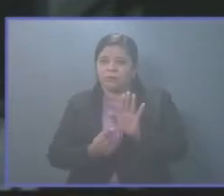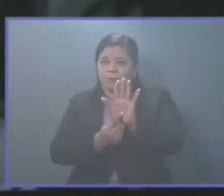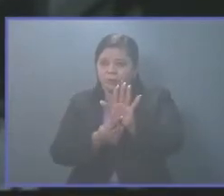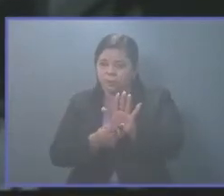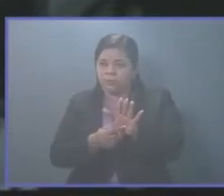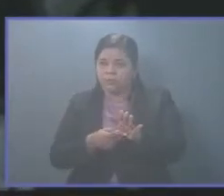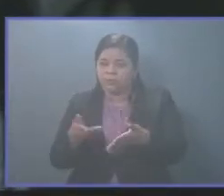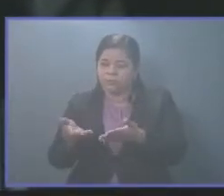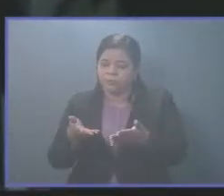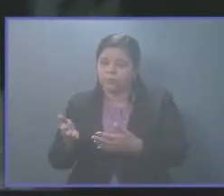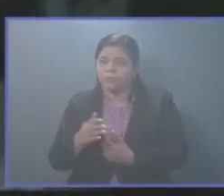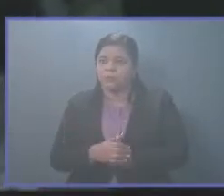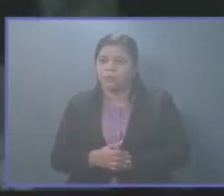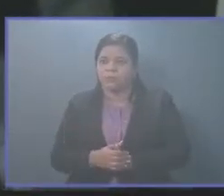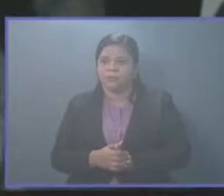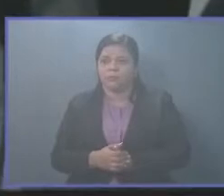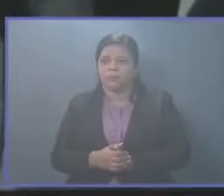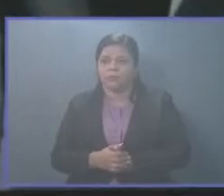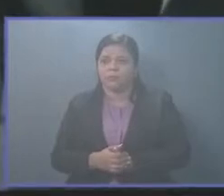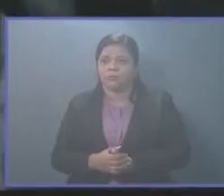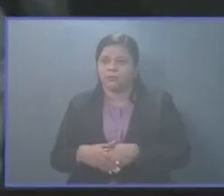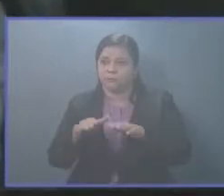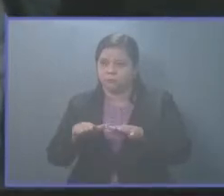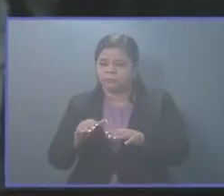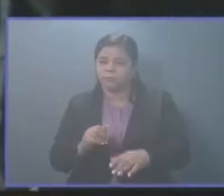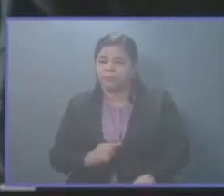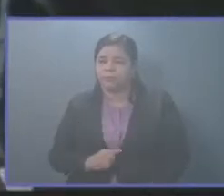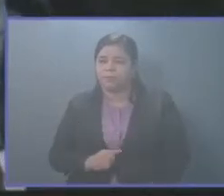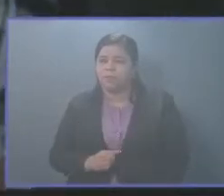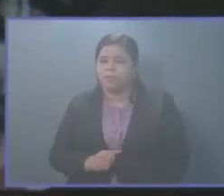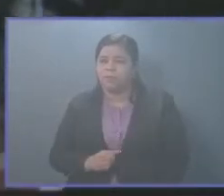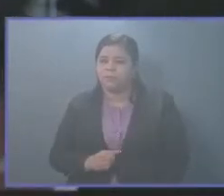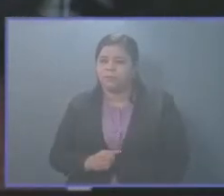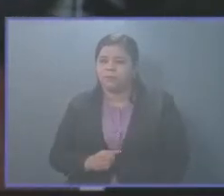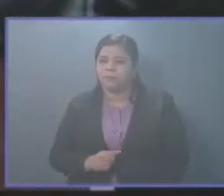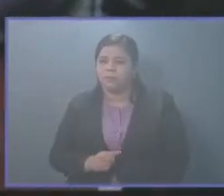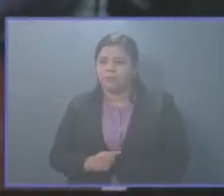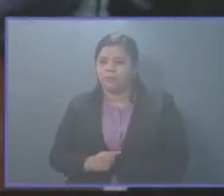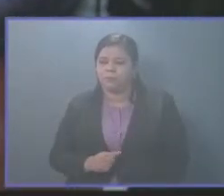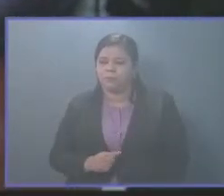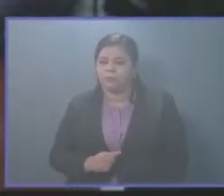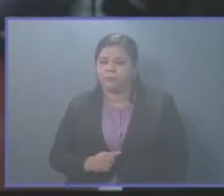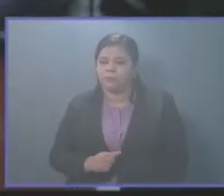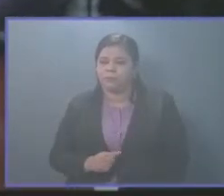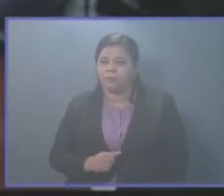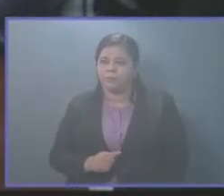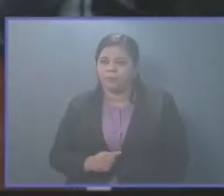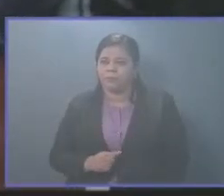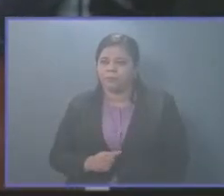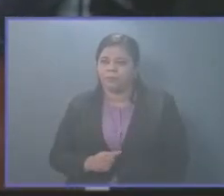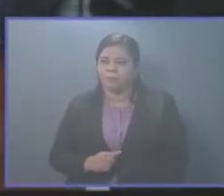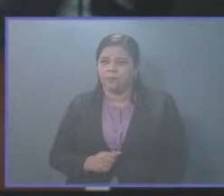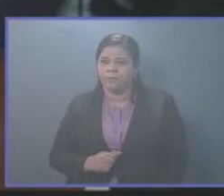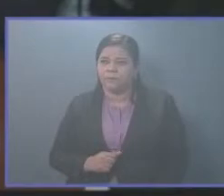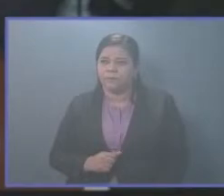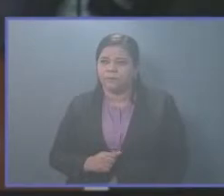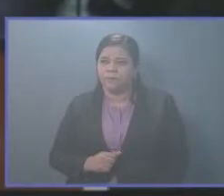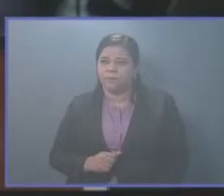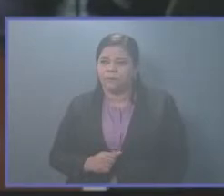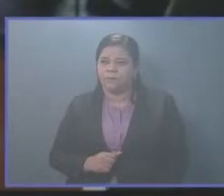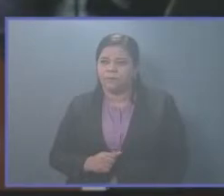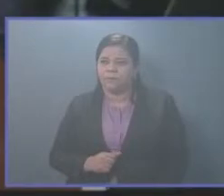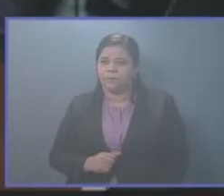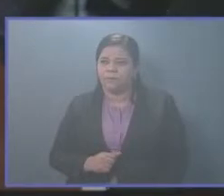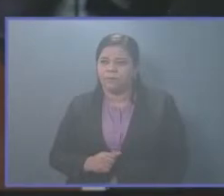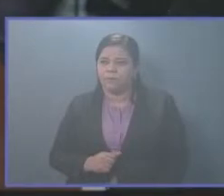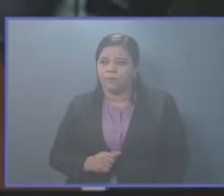Gracias. Tiene la palabra. Para cerrar esta parte, creo que si bien no podemos, como en la